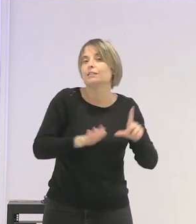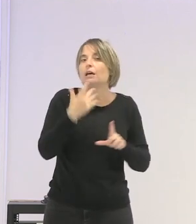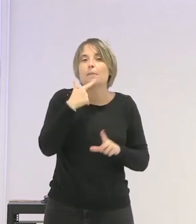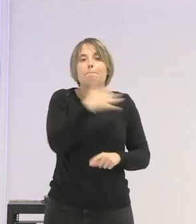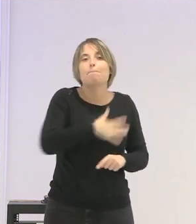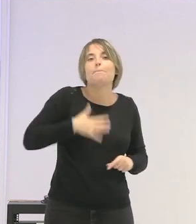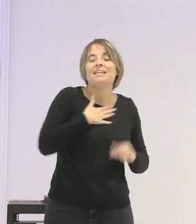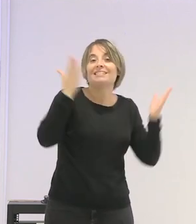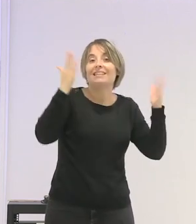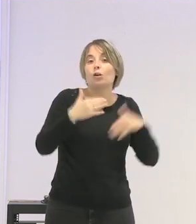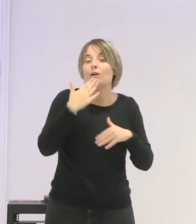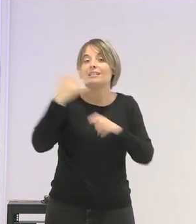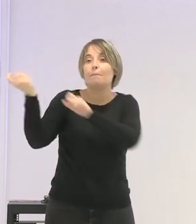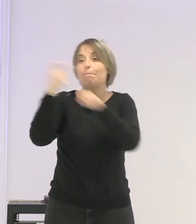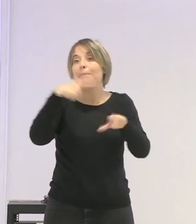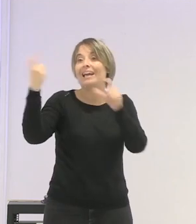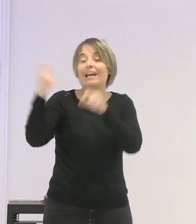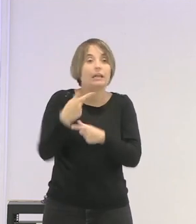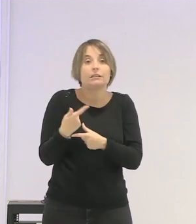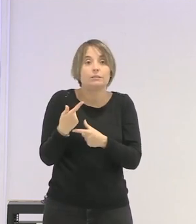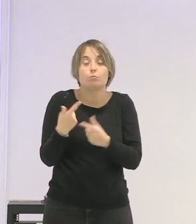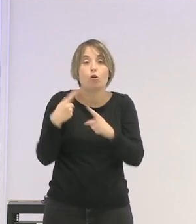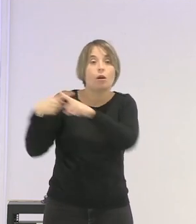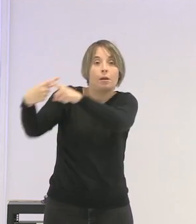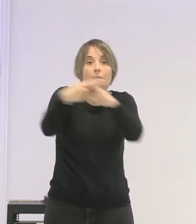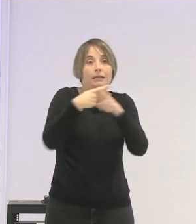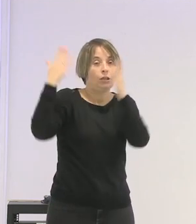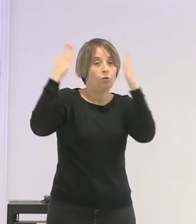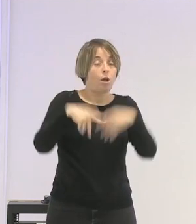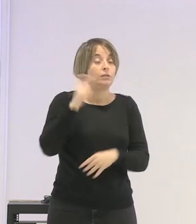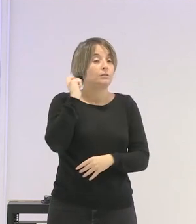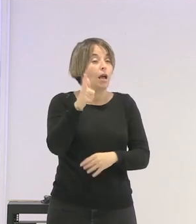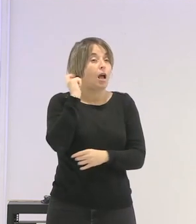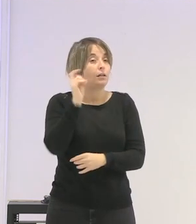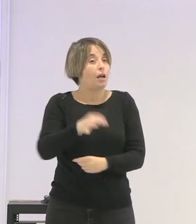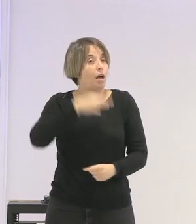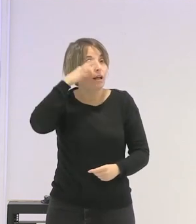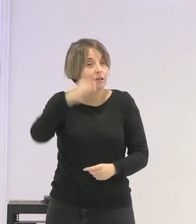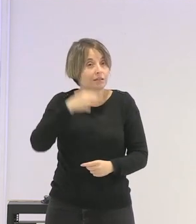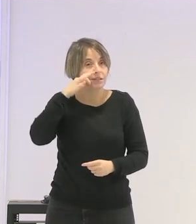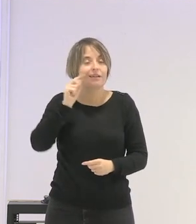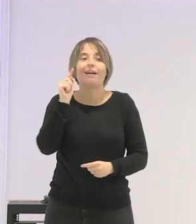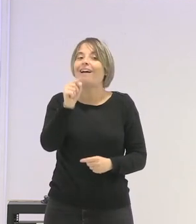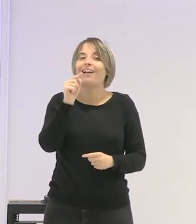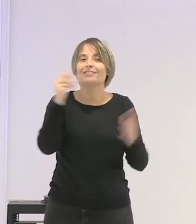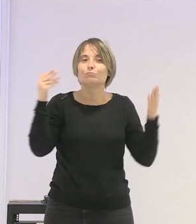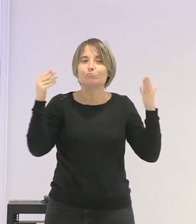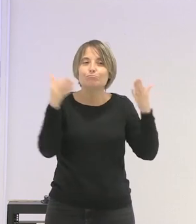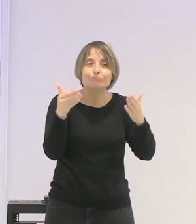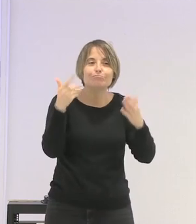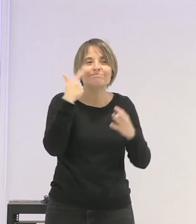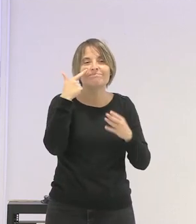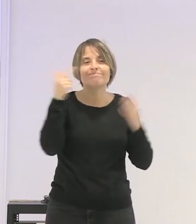bienestar sin migrantes porque no hay para todos, ¿no? Esto es un discurso clásico y yo creo que es uno de los puntos centrales